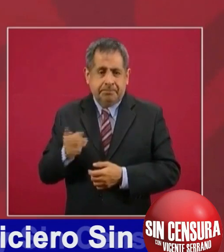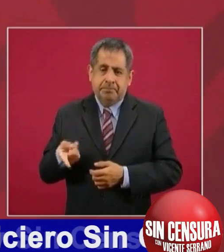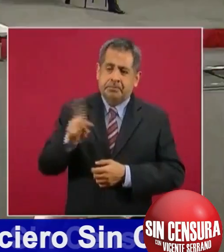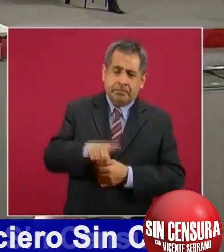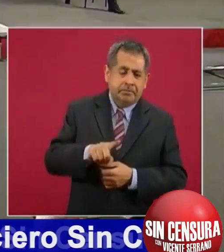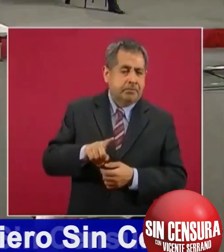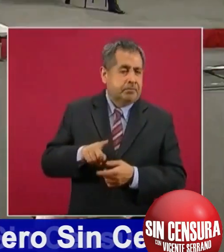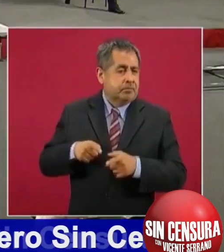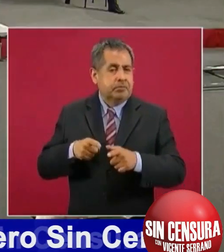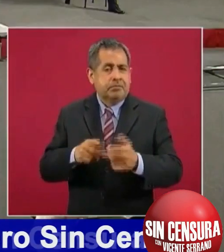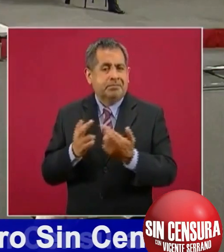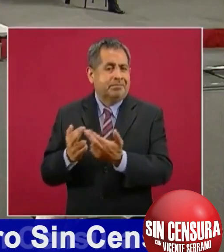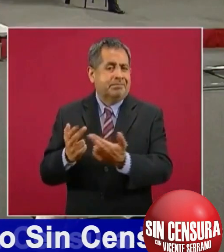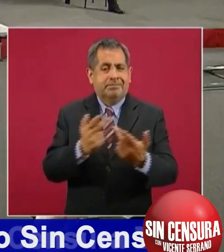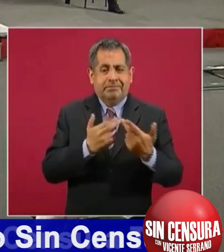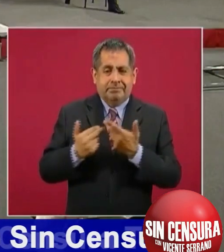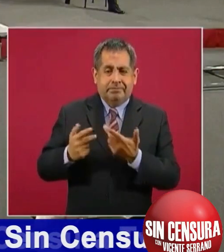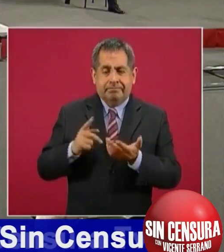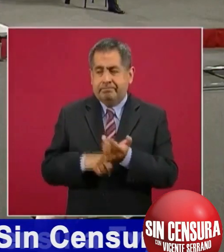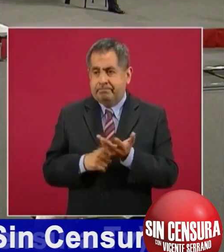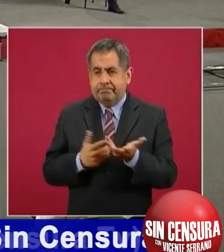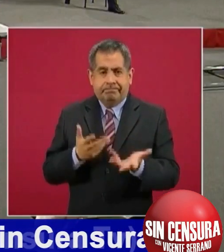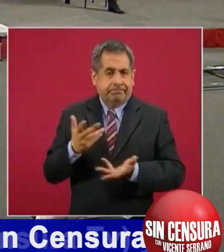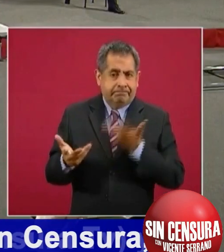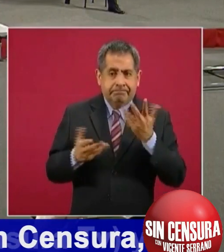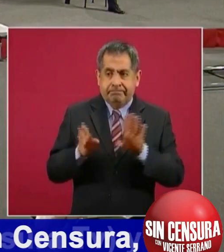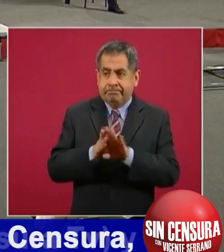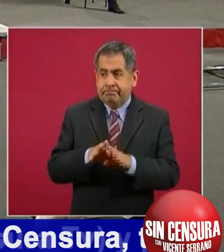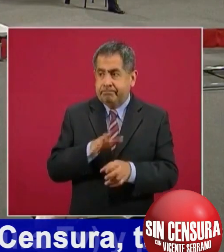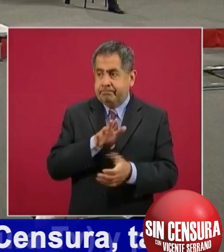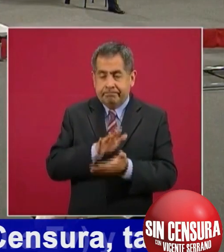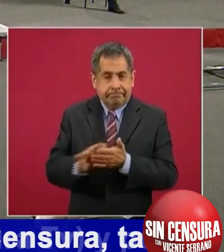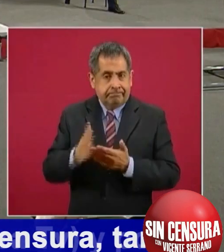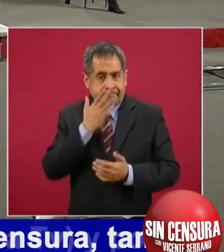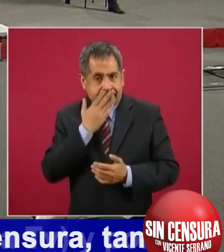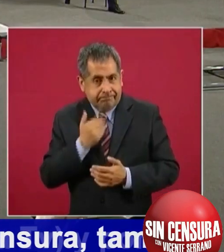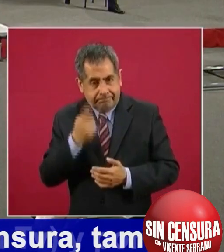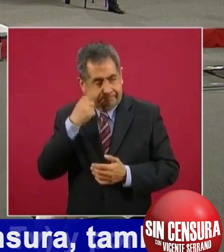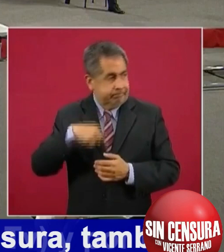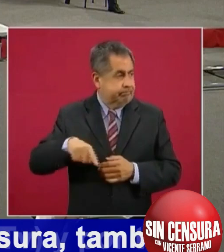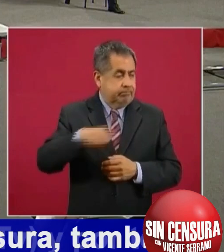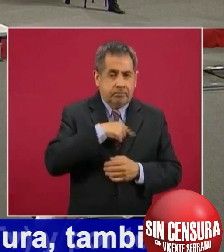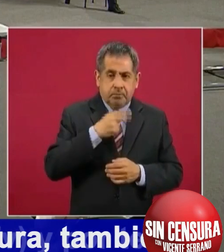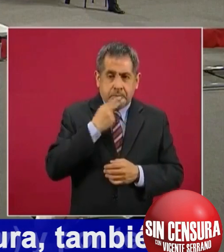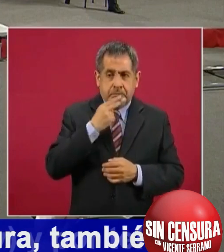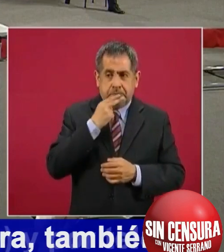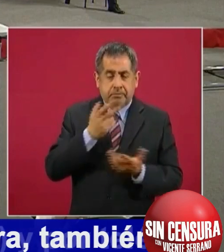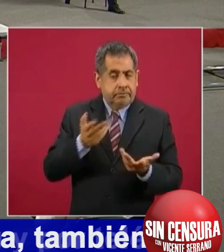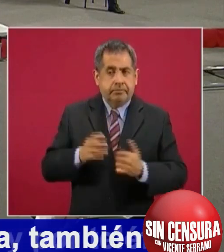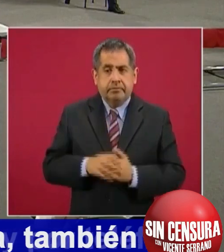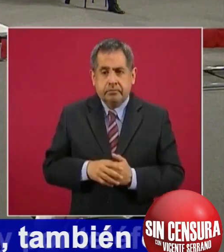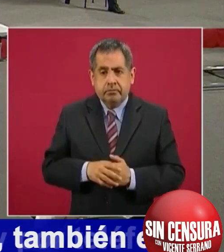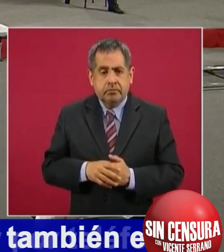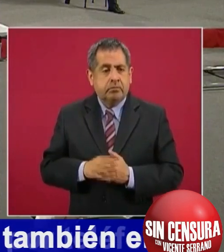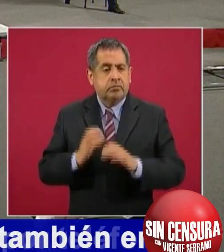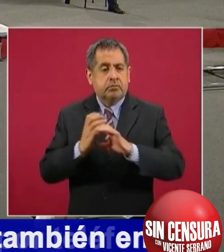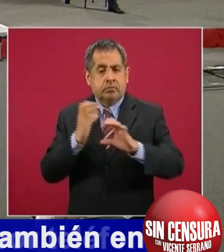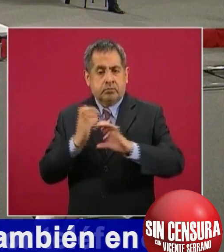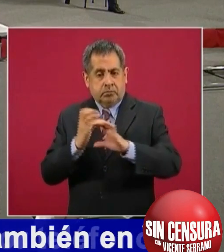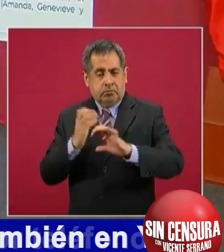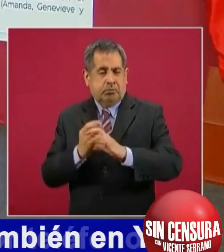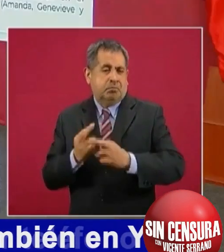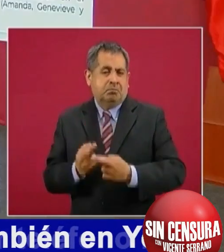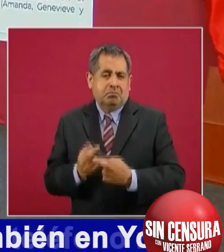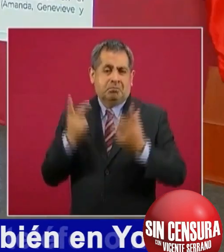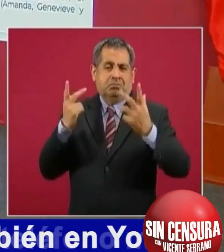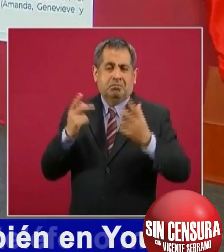las líneas de agua y se carece de agua para el consumo humano, se destruyen drenajes, se